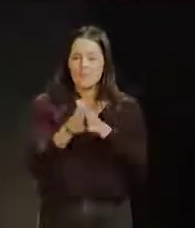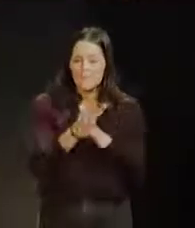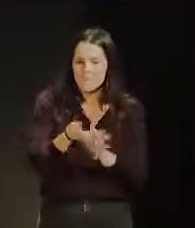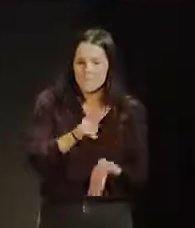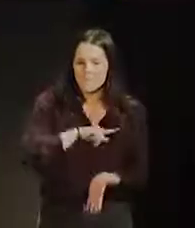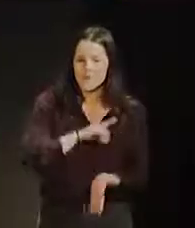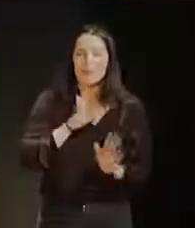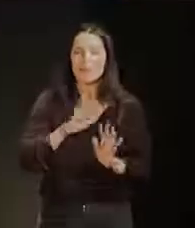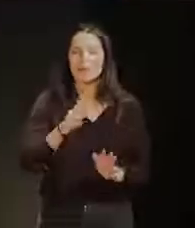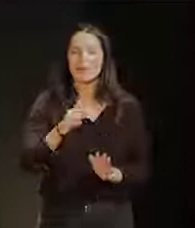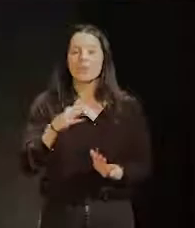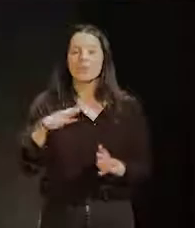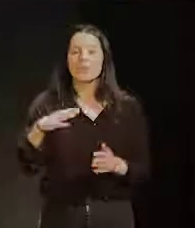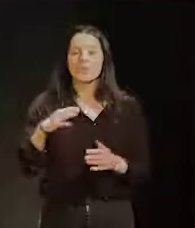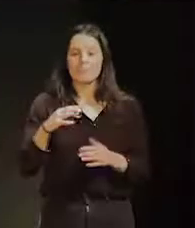casi todo.